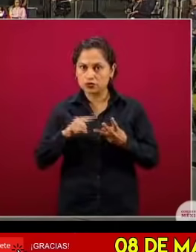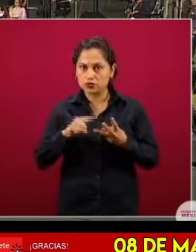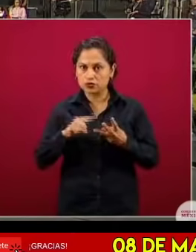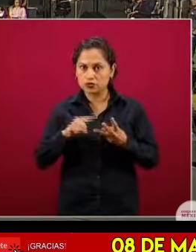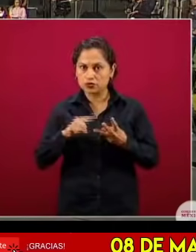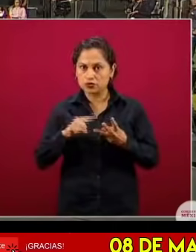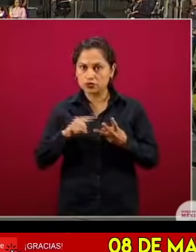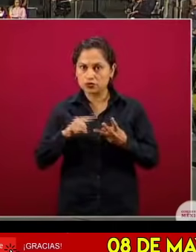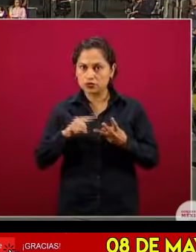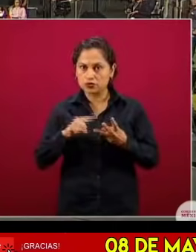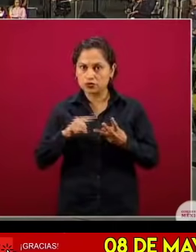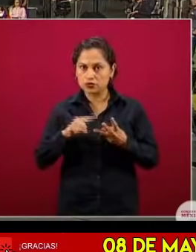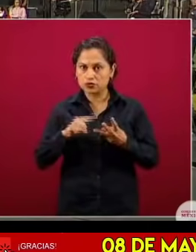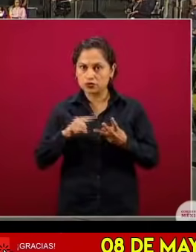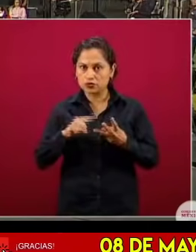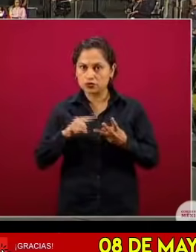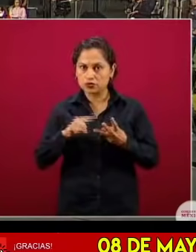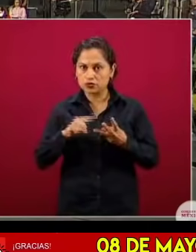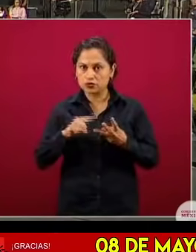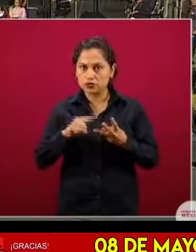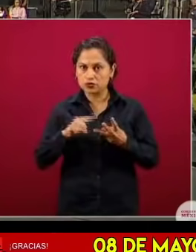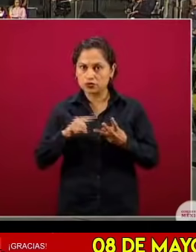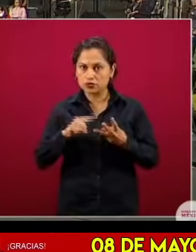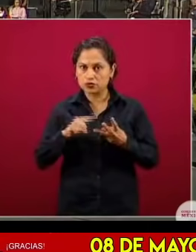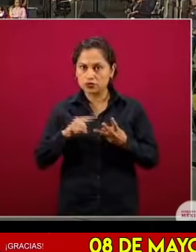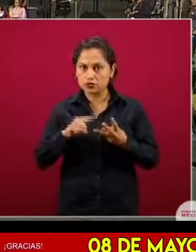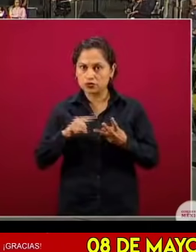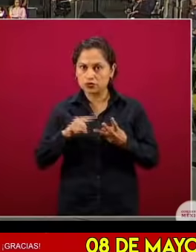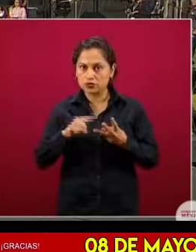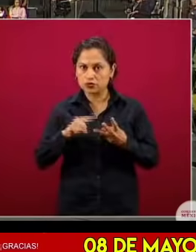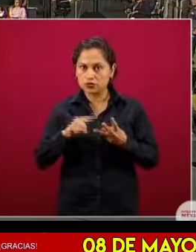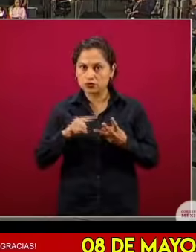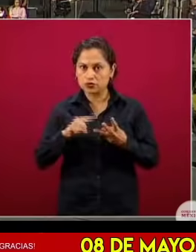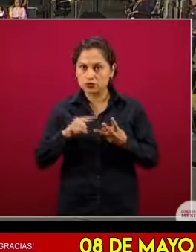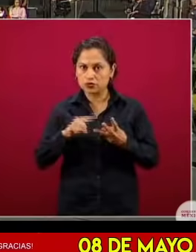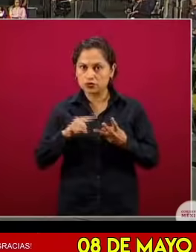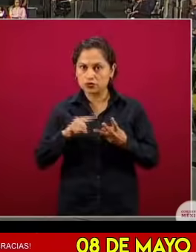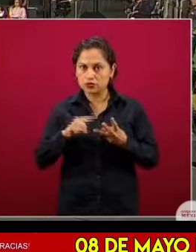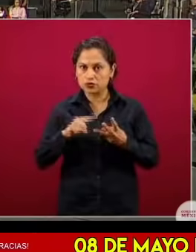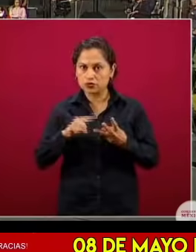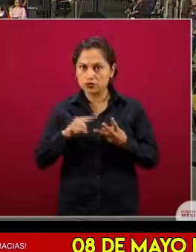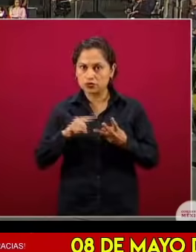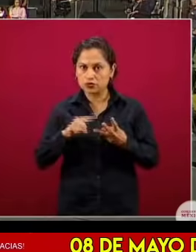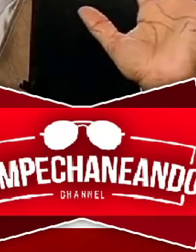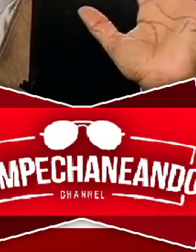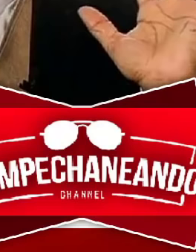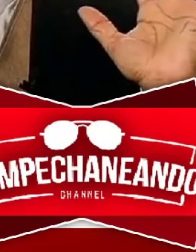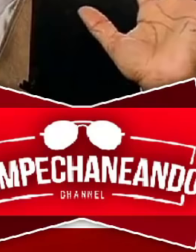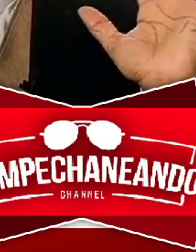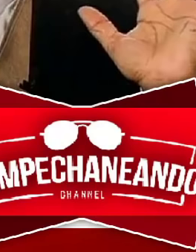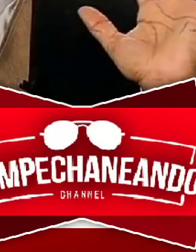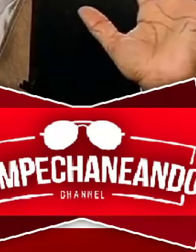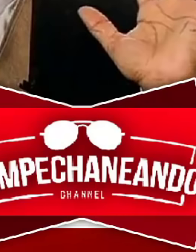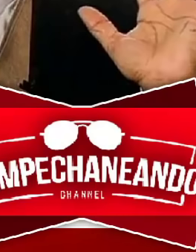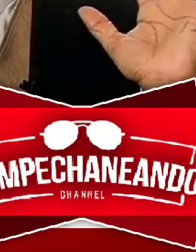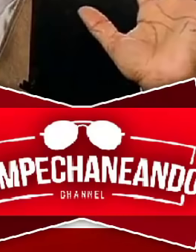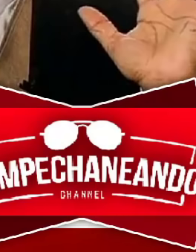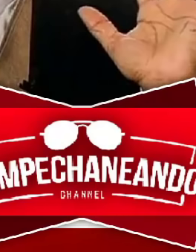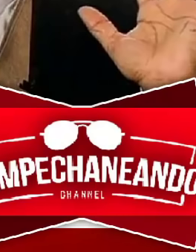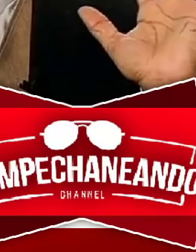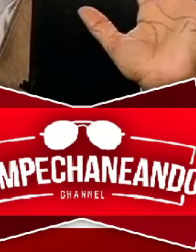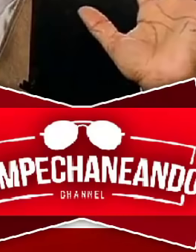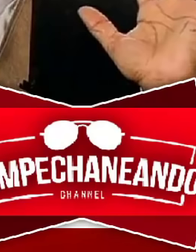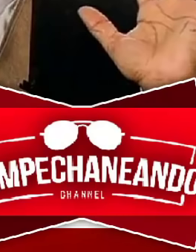mexicanos espero que tengan una excelente noche nos encontramos 8 de mayo del año 2020 el doctor hugo lópez gatell